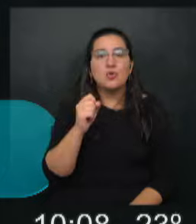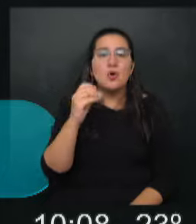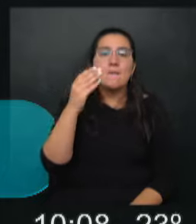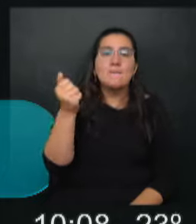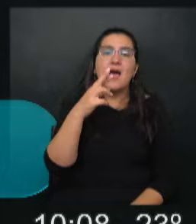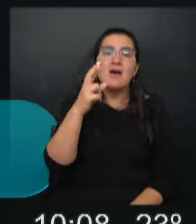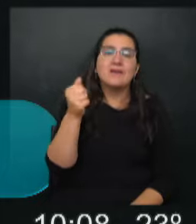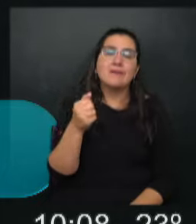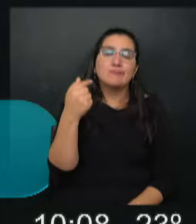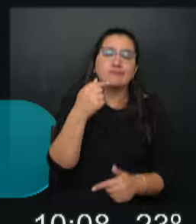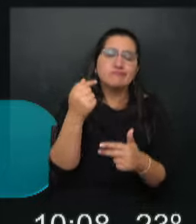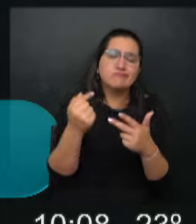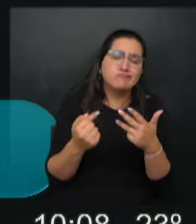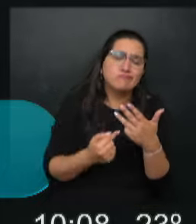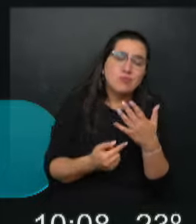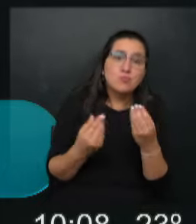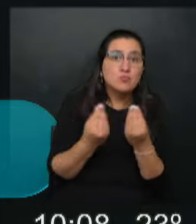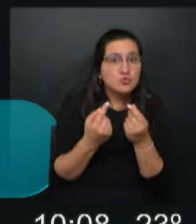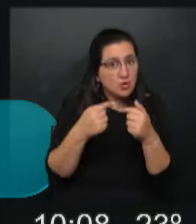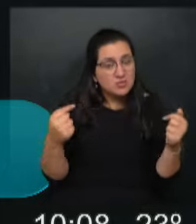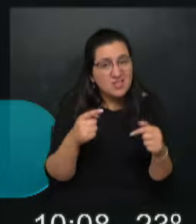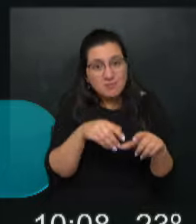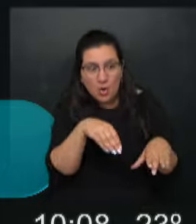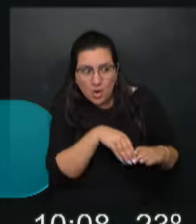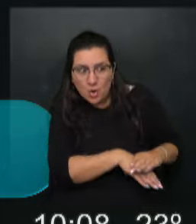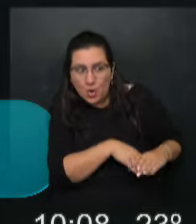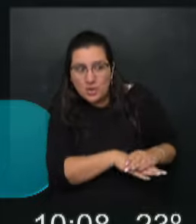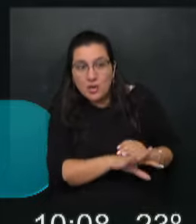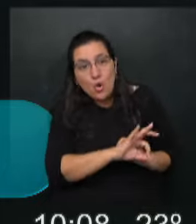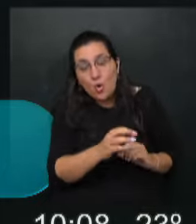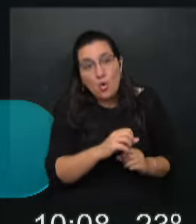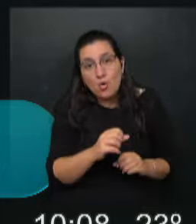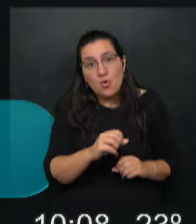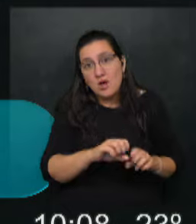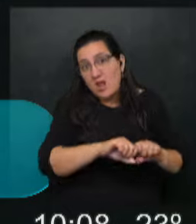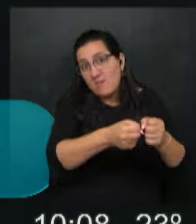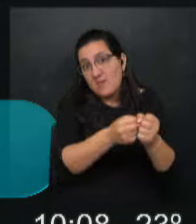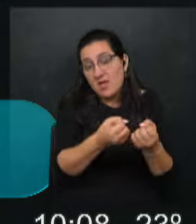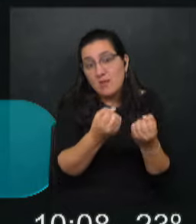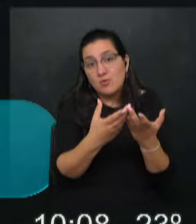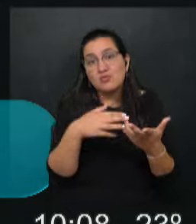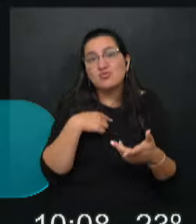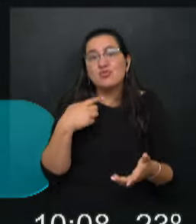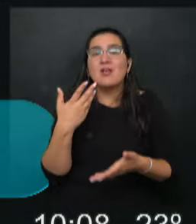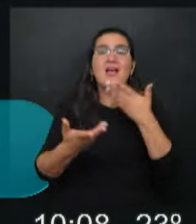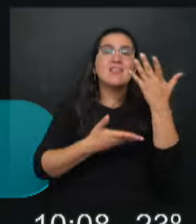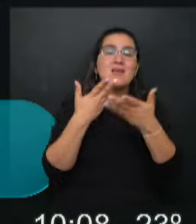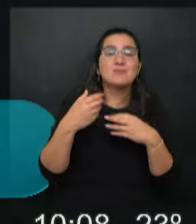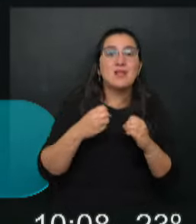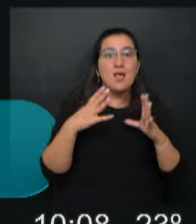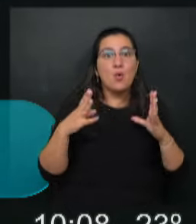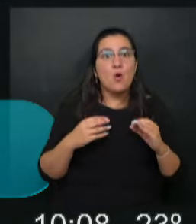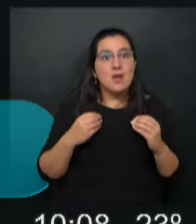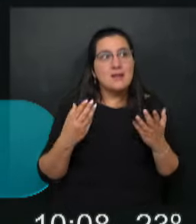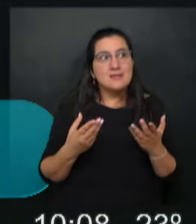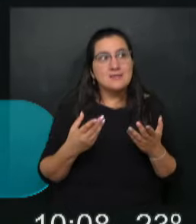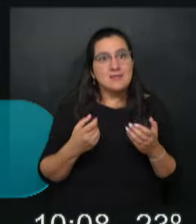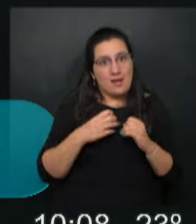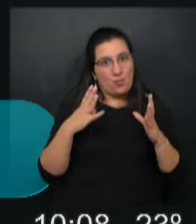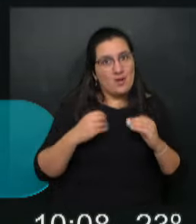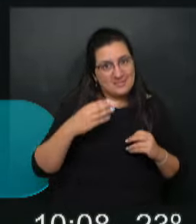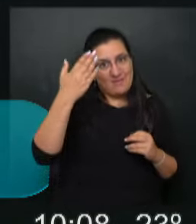Parra. Bueno, un montón de cosas tuvieron que desaparecer de casa porque nosotros poníamos en el tocadisco y después cantábamos en la escuela. Y en la escuela, todos